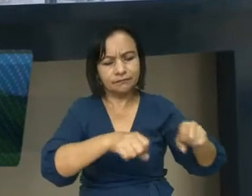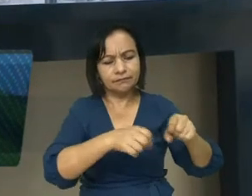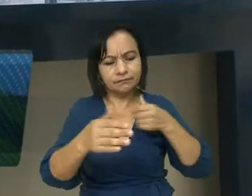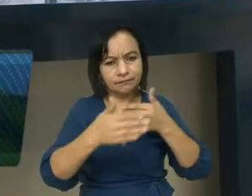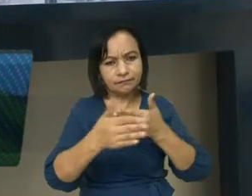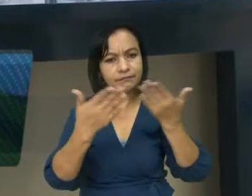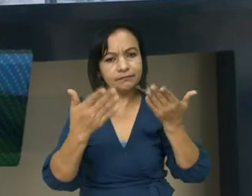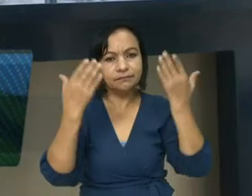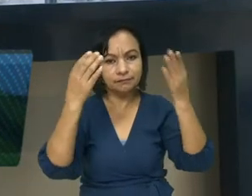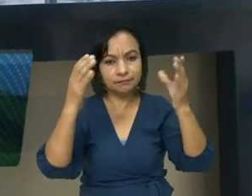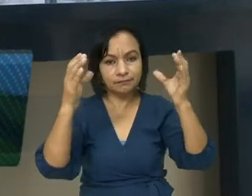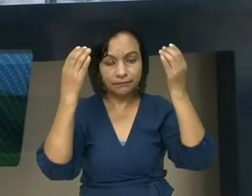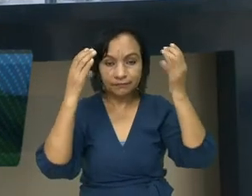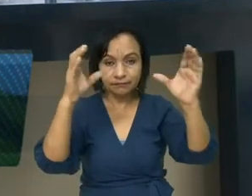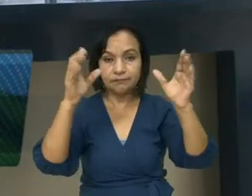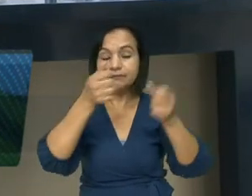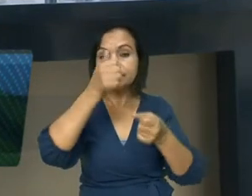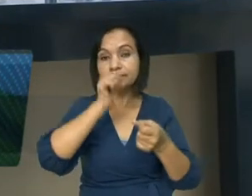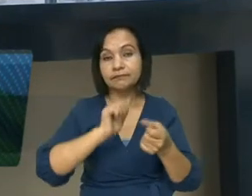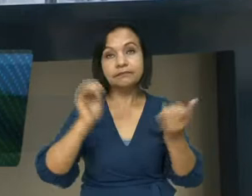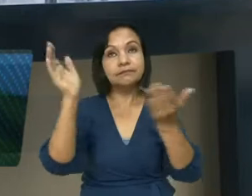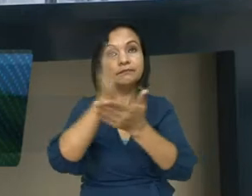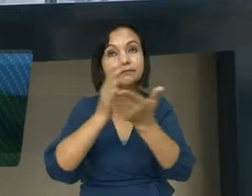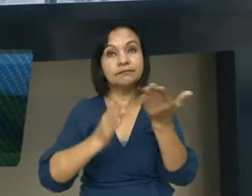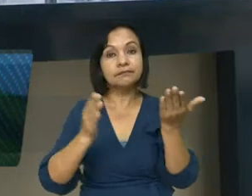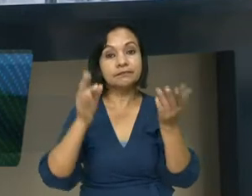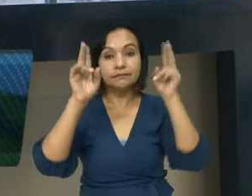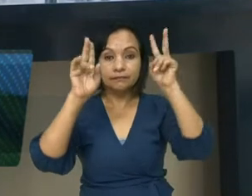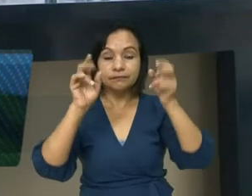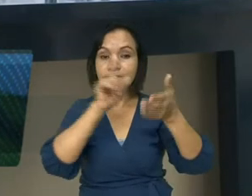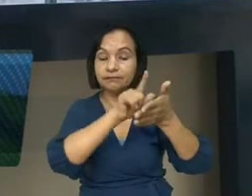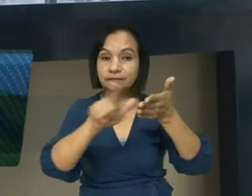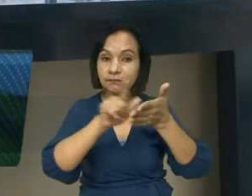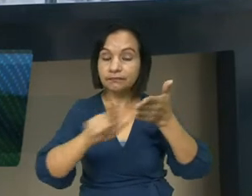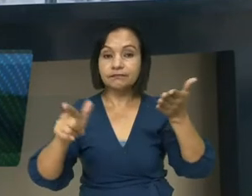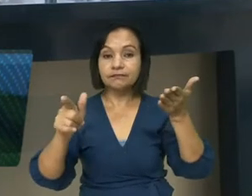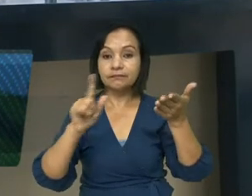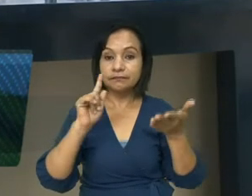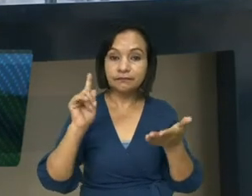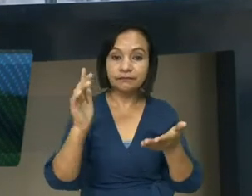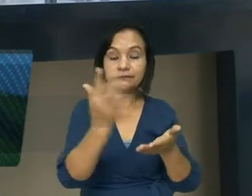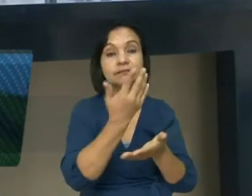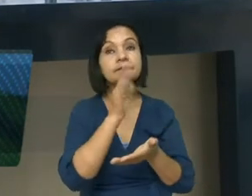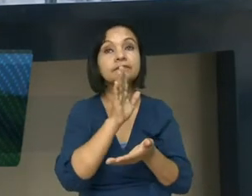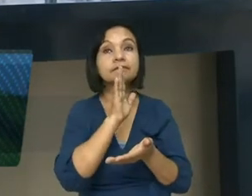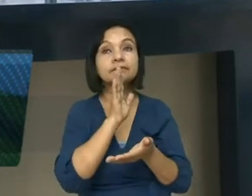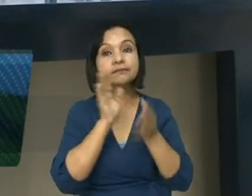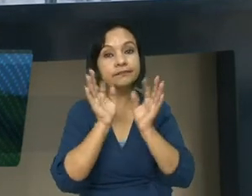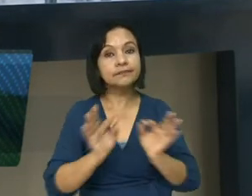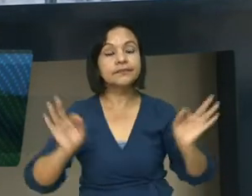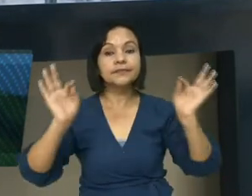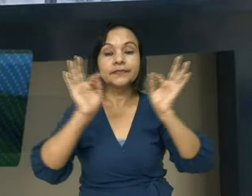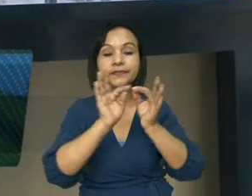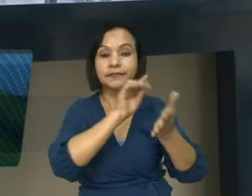son criterios para el agua. Igual hay algunos criterios para el tema de saneamiento. Nosotros hablamos, lo ideal